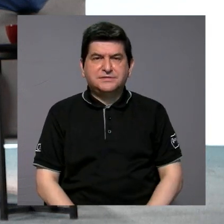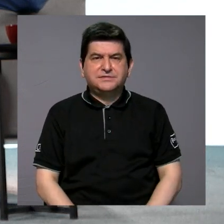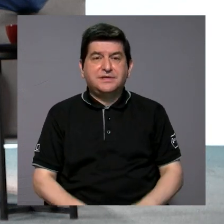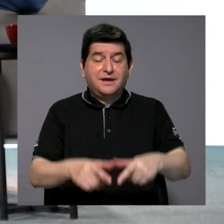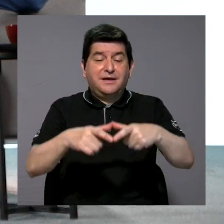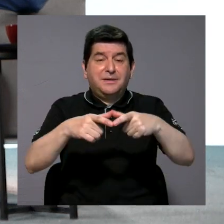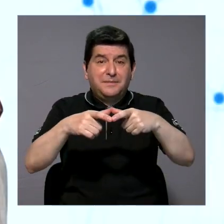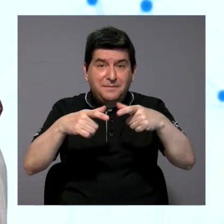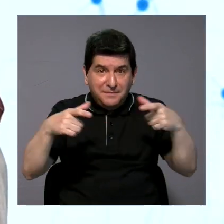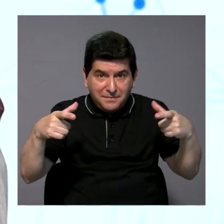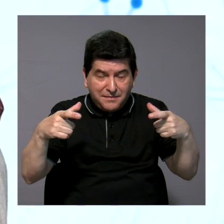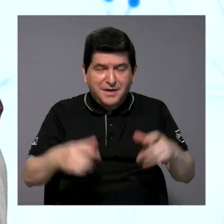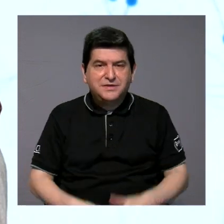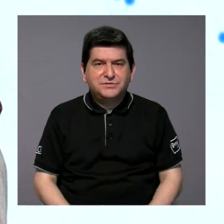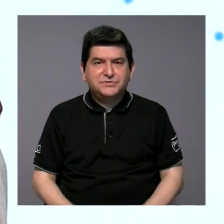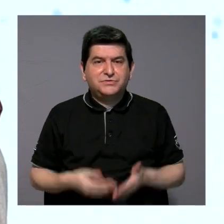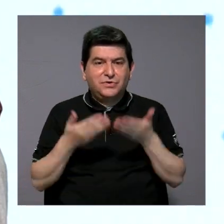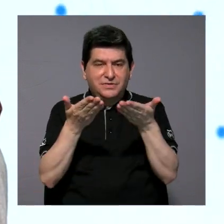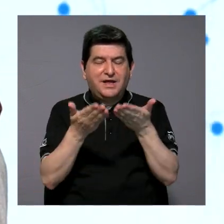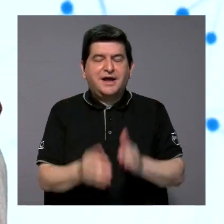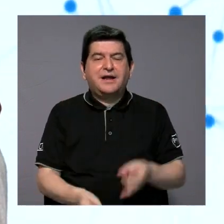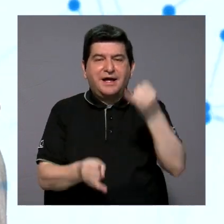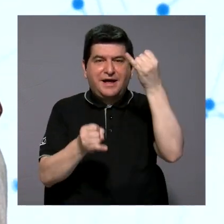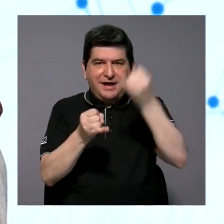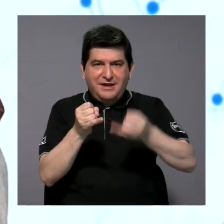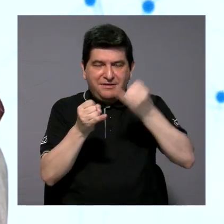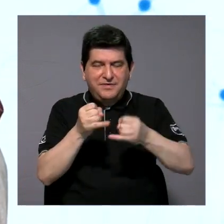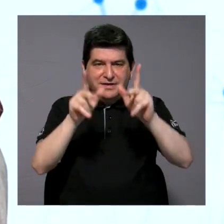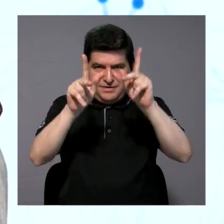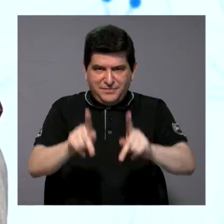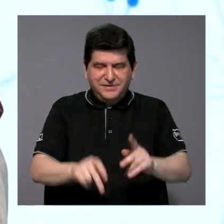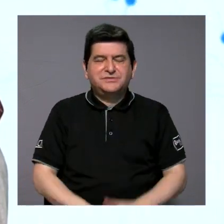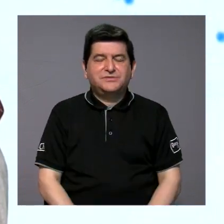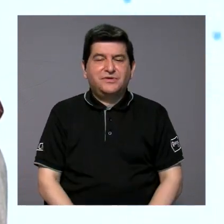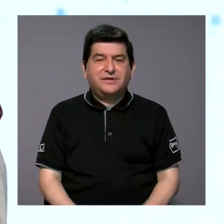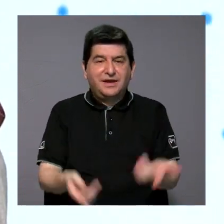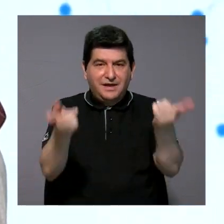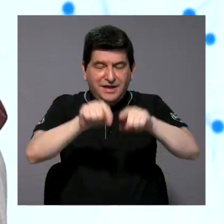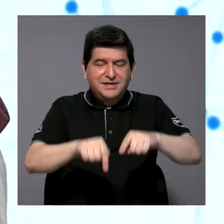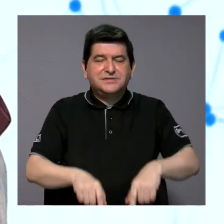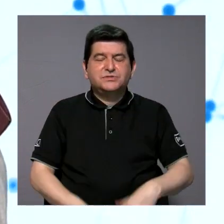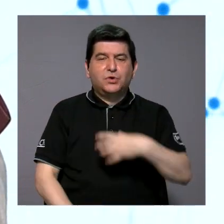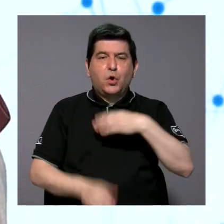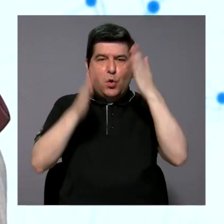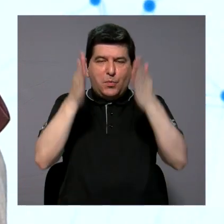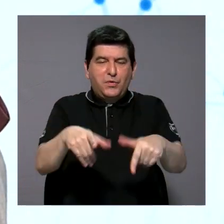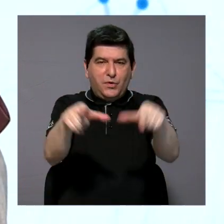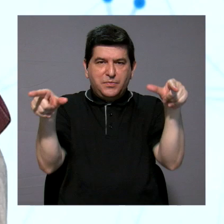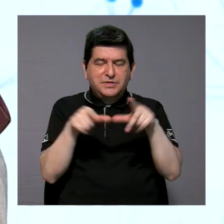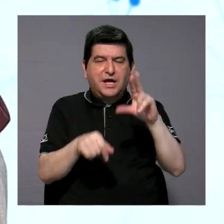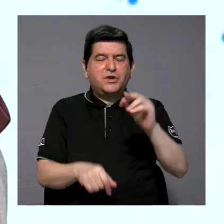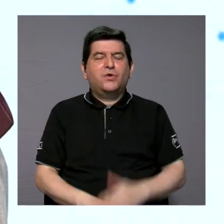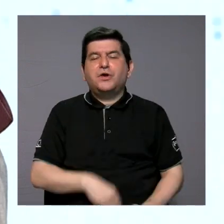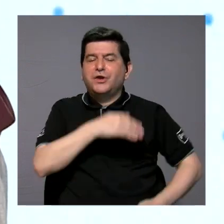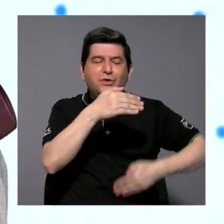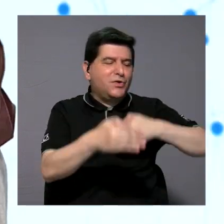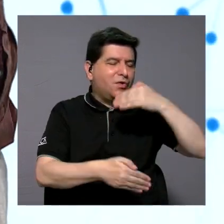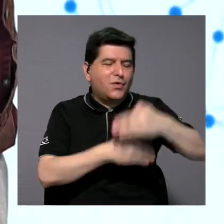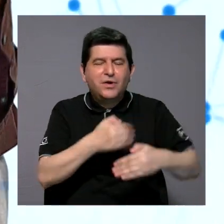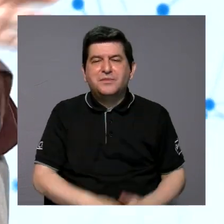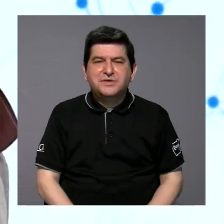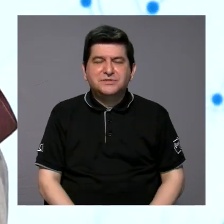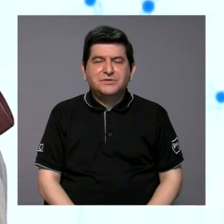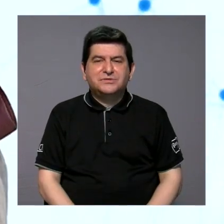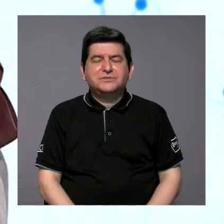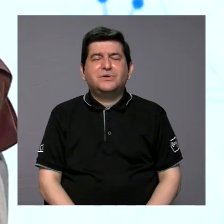cantidad posible al beneficiario final, es decir, al dueño de la propiedad. Claro. Y no que se quede en el camino, ¿verdad? Haciendo